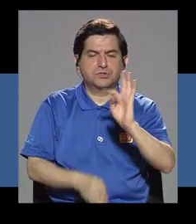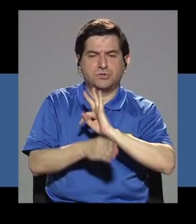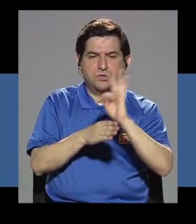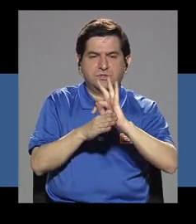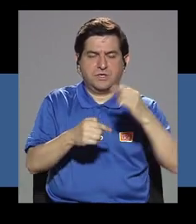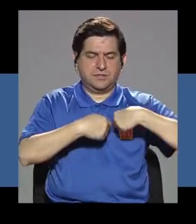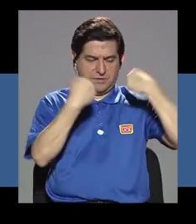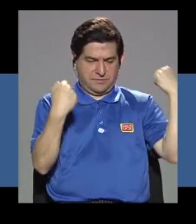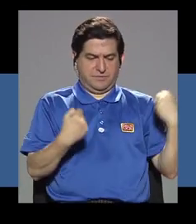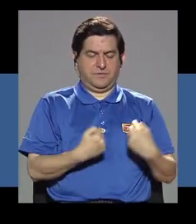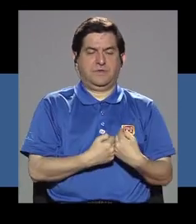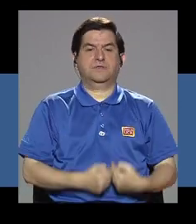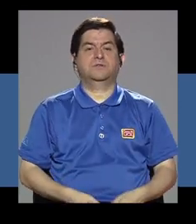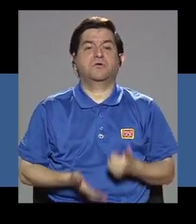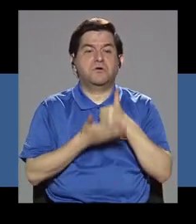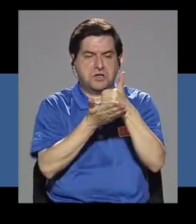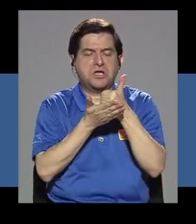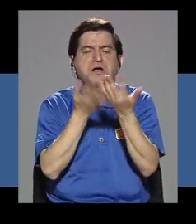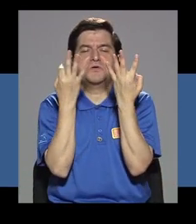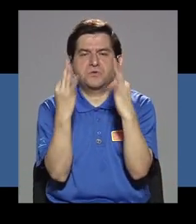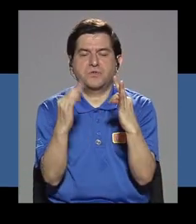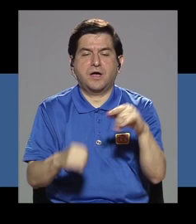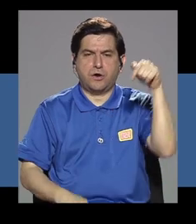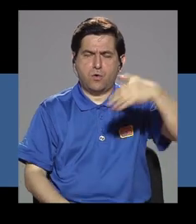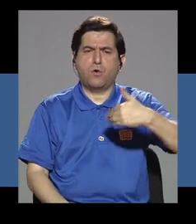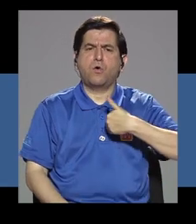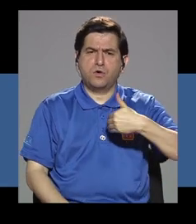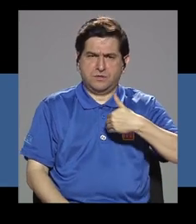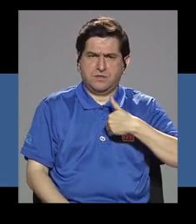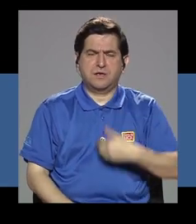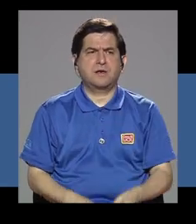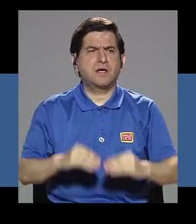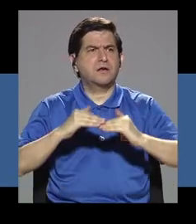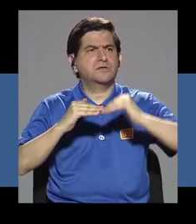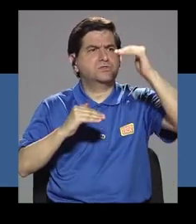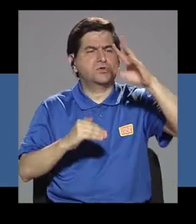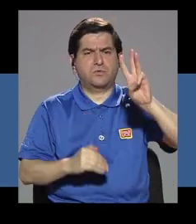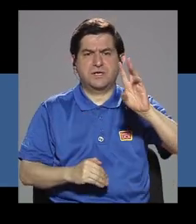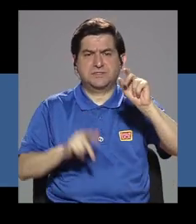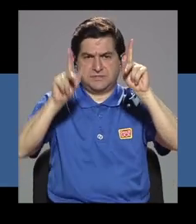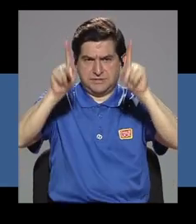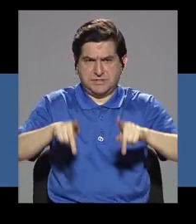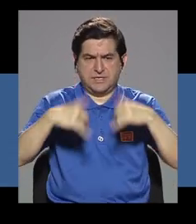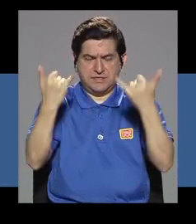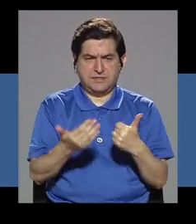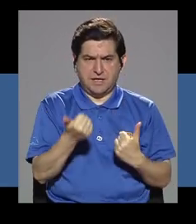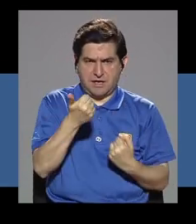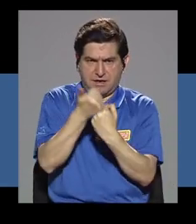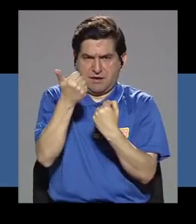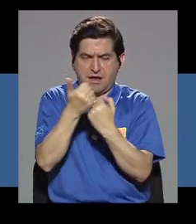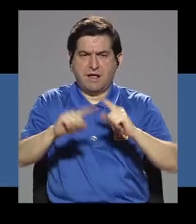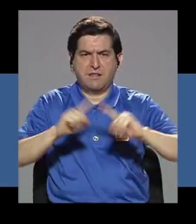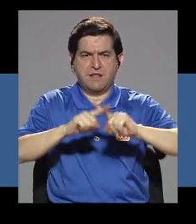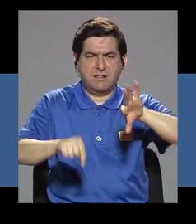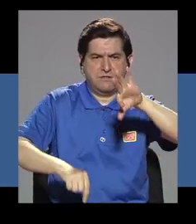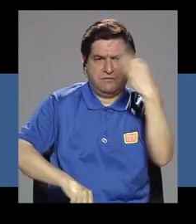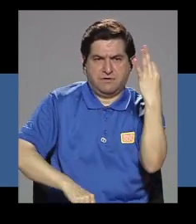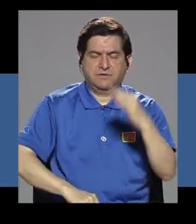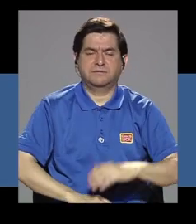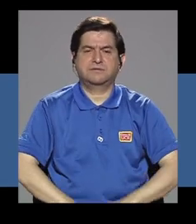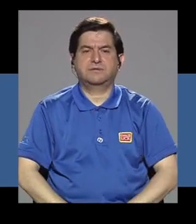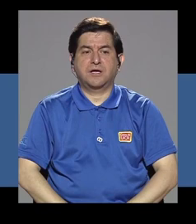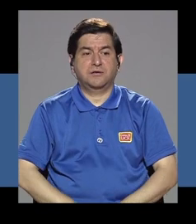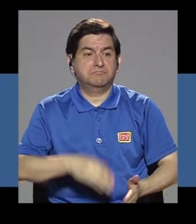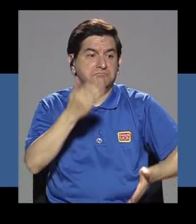su tratamiento cardiovascular y pudiéramos ayudarlo. Y hoy en día tenemos cerca de más de 60 personas que hemos podido apoyar de diferentes